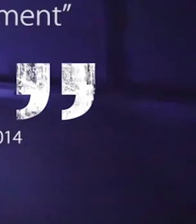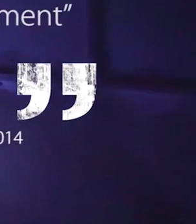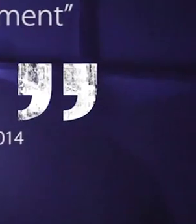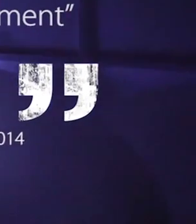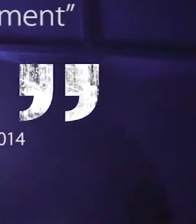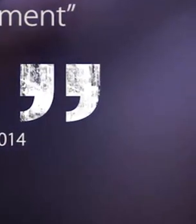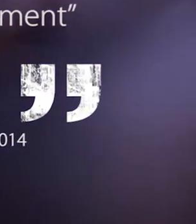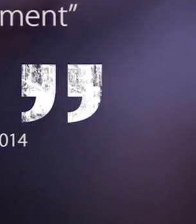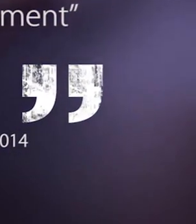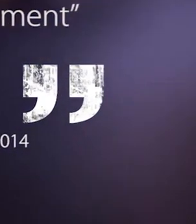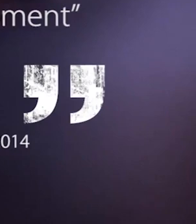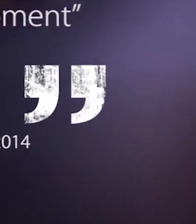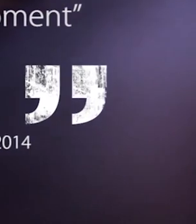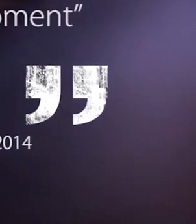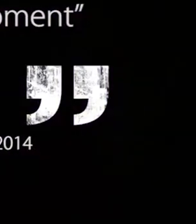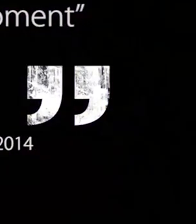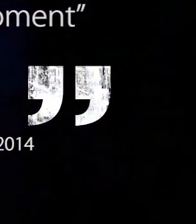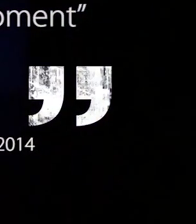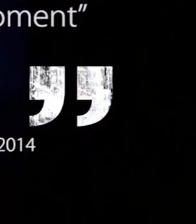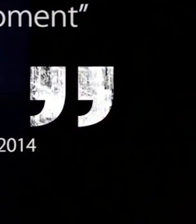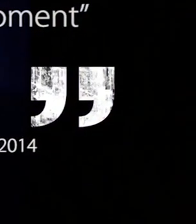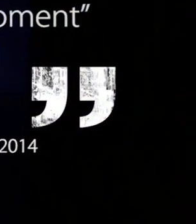Si alguien lo leyera en voz alta, yo lo podría interpretar.